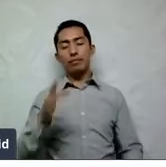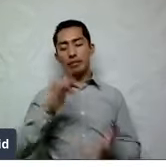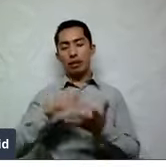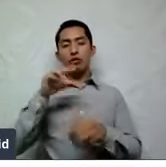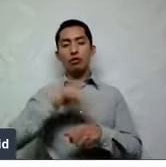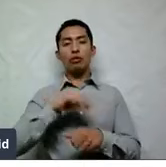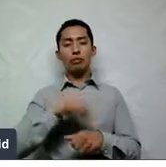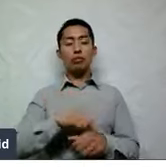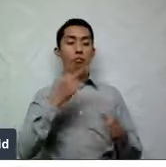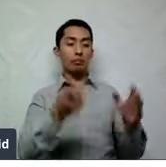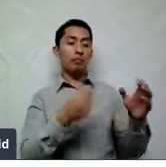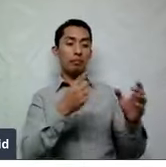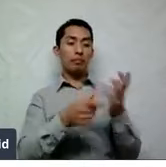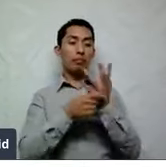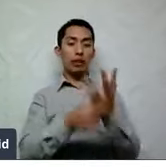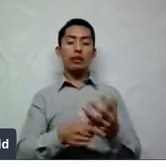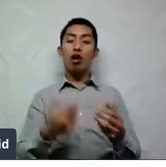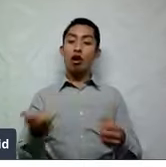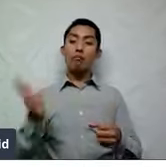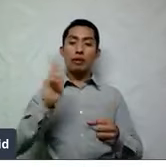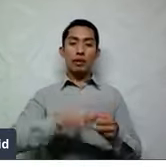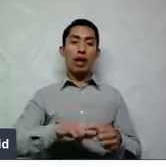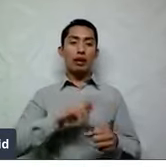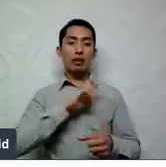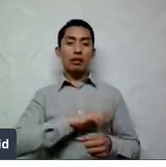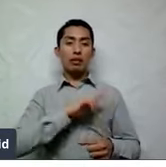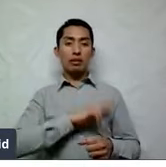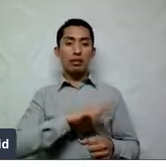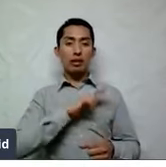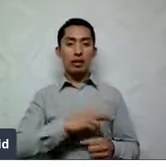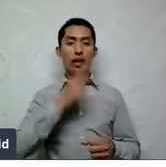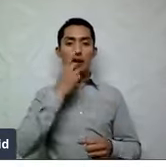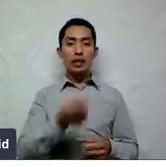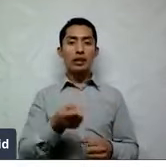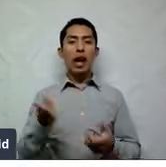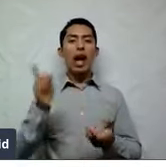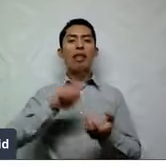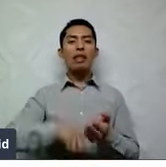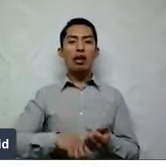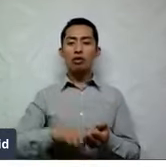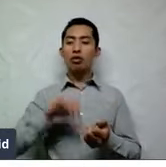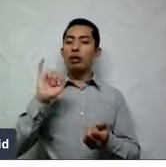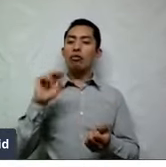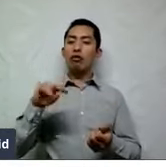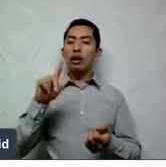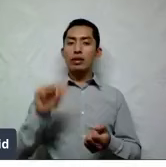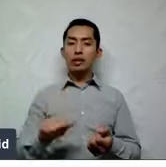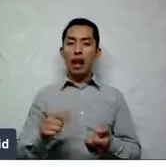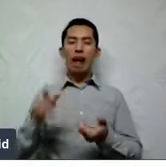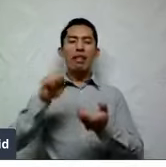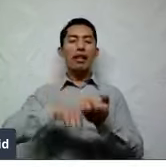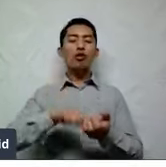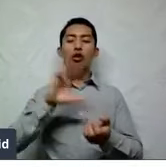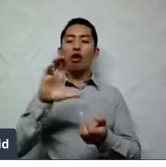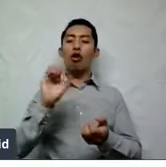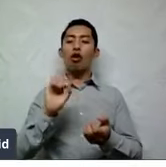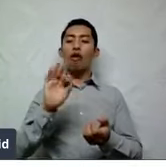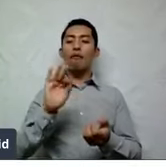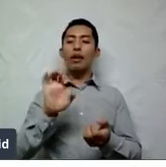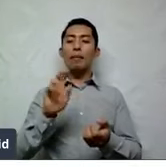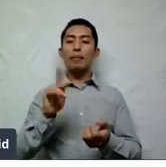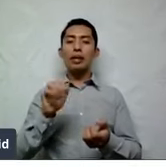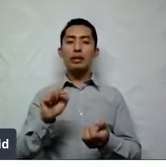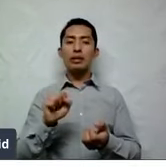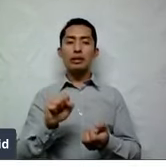dice, en los hospitales privados nos dicen que la vacuna tetravalente de la influenza no ha sido liberada por la COFEPRIS. ¿Es bueno